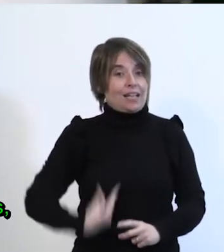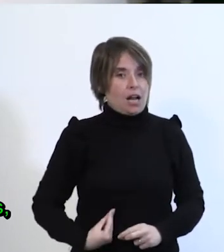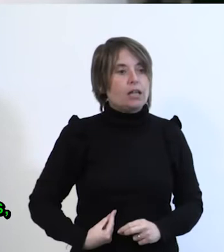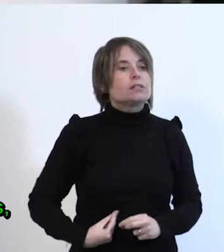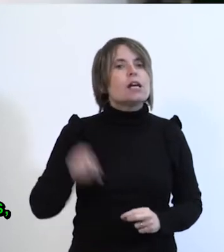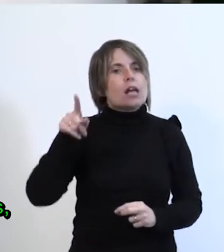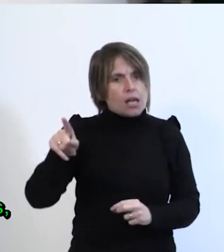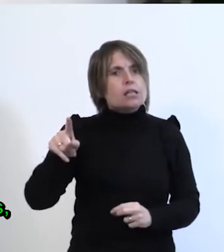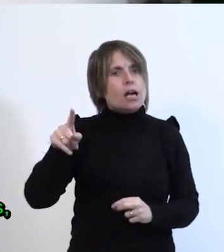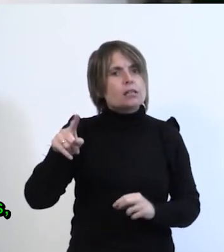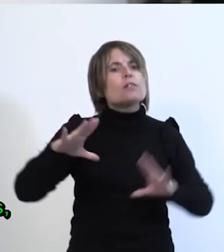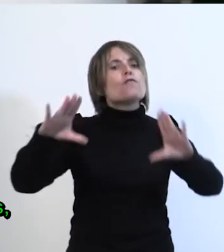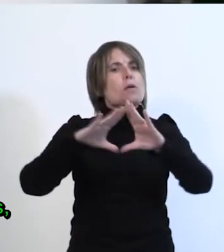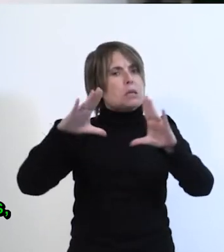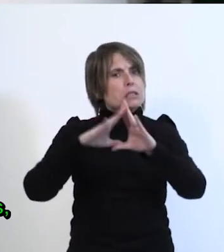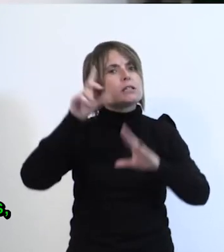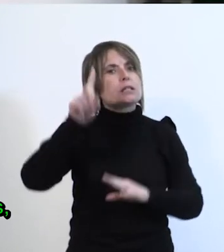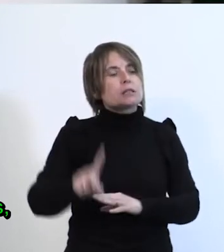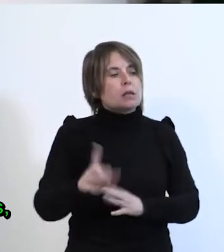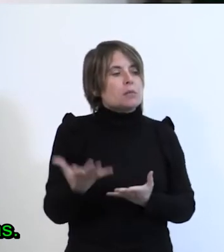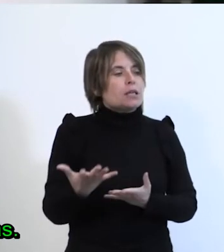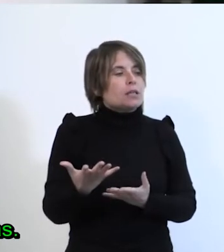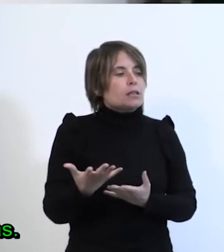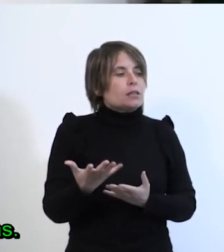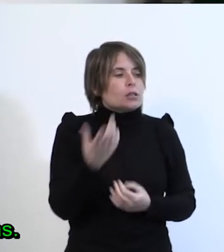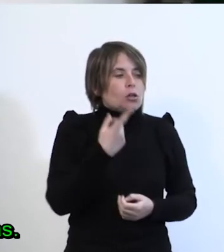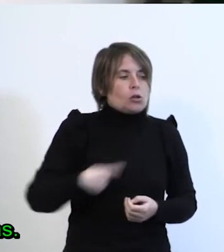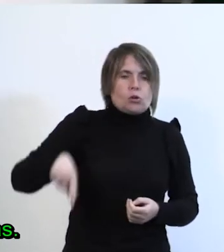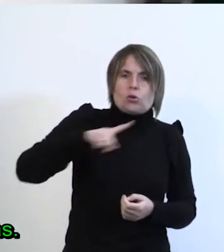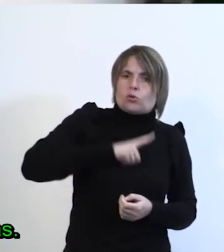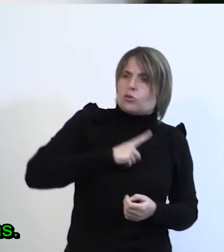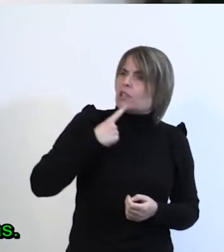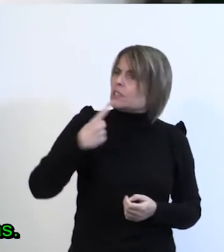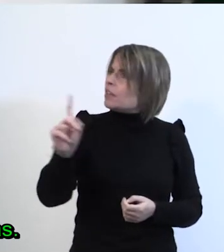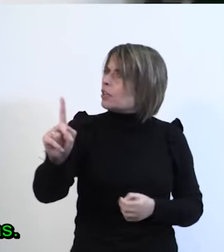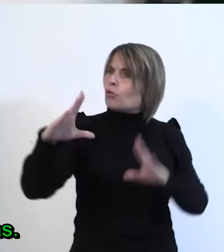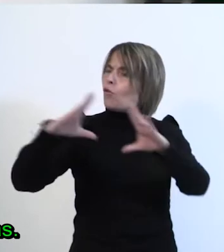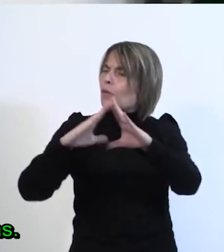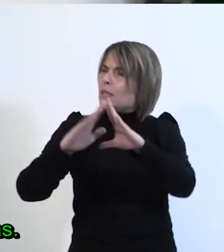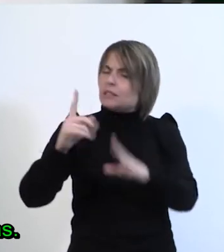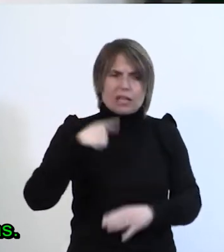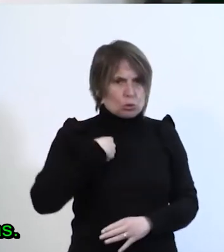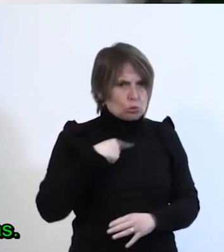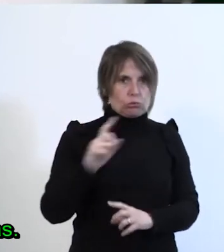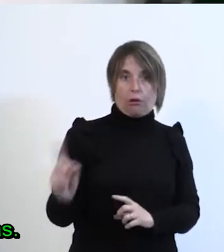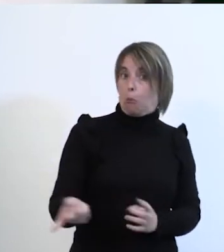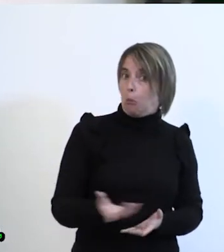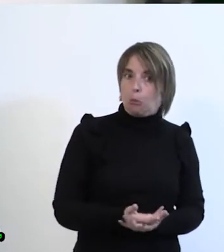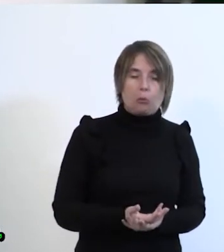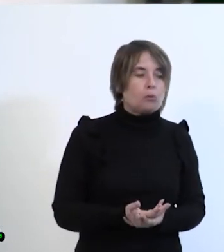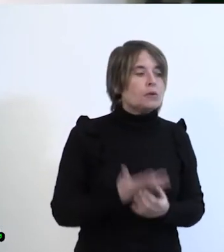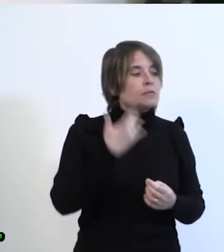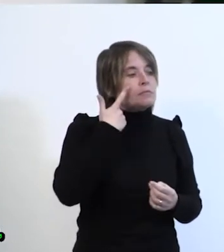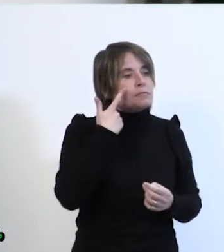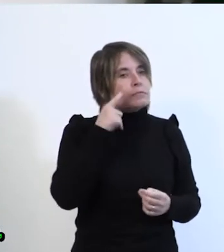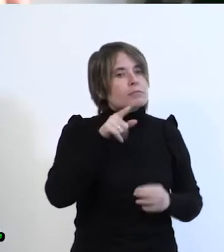mujeres trans, sí se consideran feministas. No somos nosotras para decirles que no son feministas. O